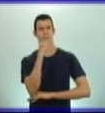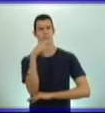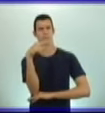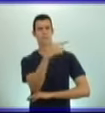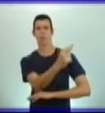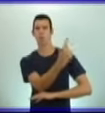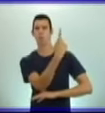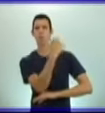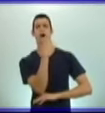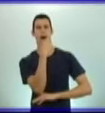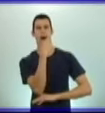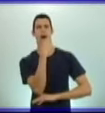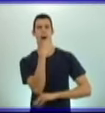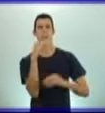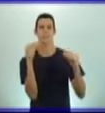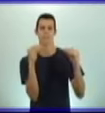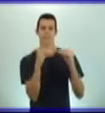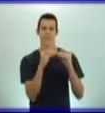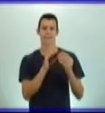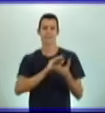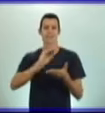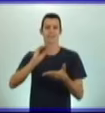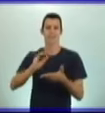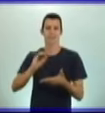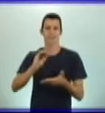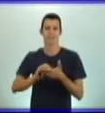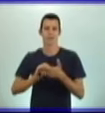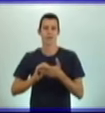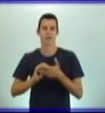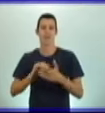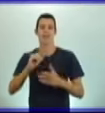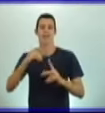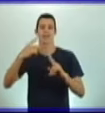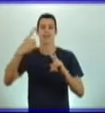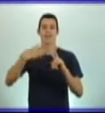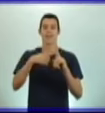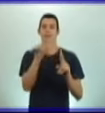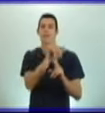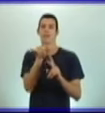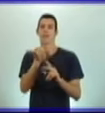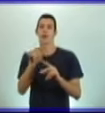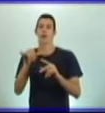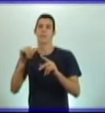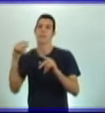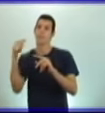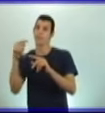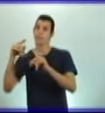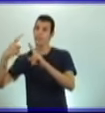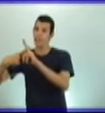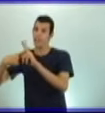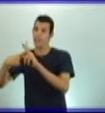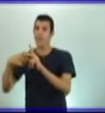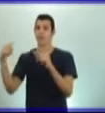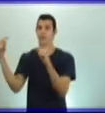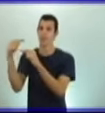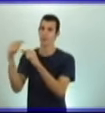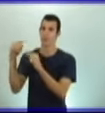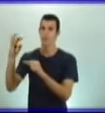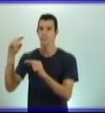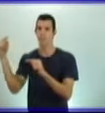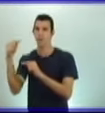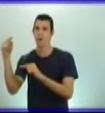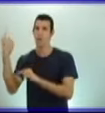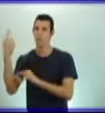con el eje de las abscisas. ¿Qué coordenada tiene estos puntos? Bueno, si son el 0 de la función, las coordenadas de esos puntos